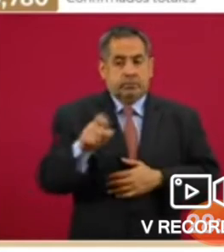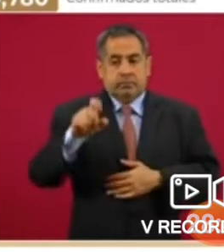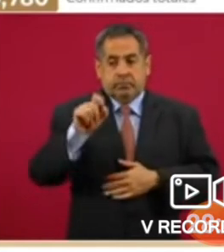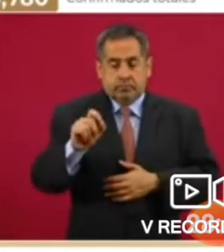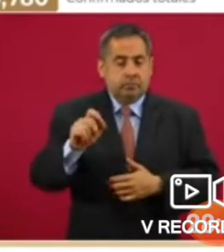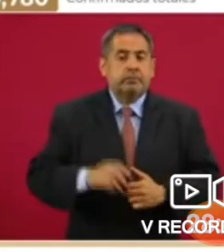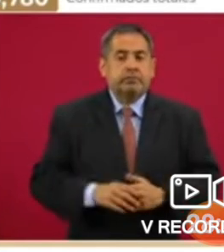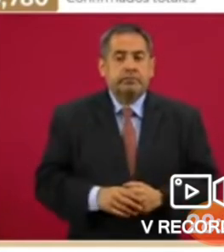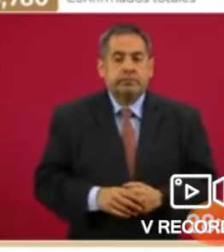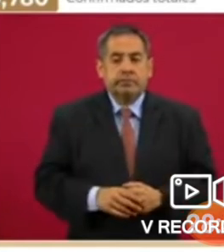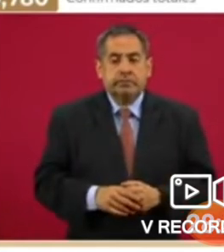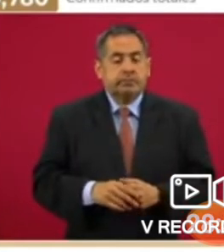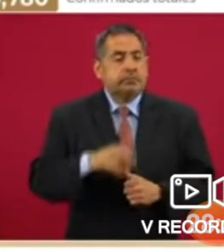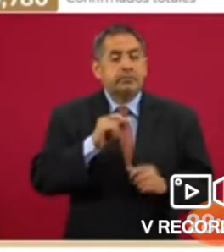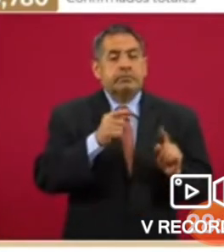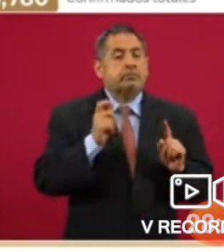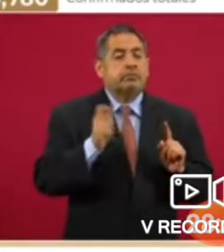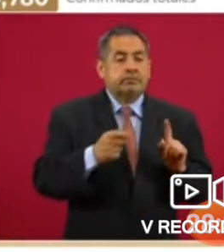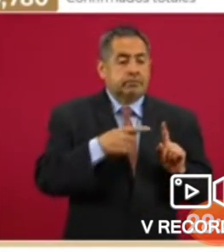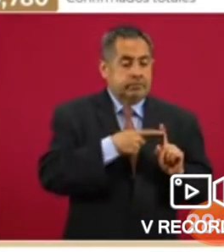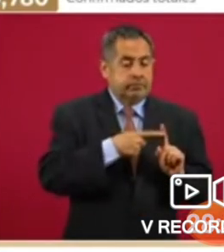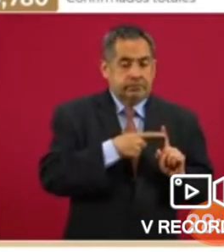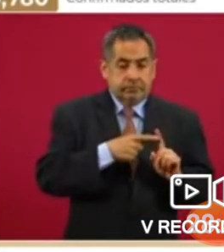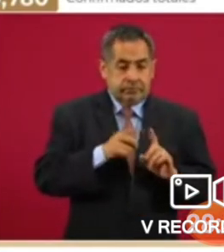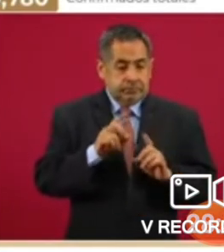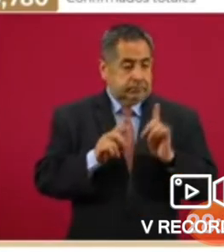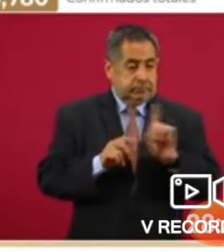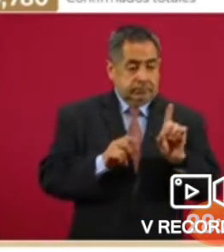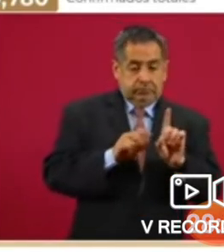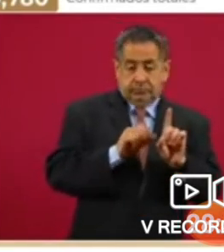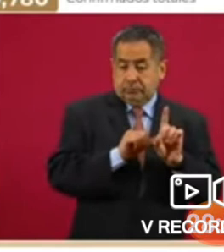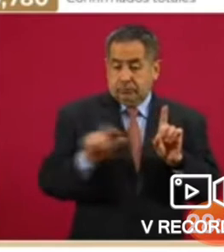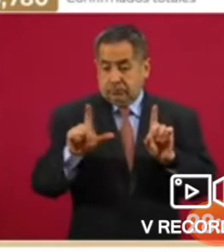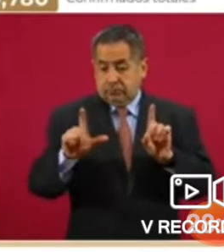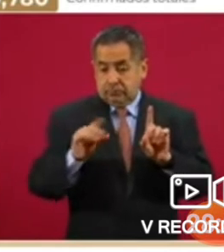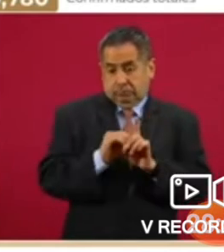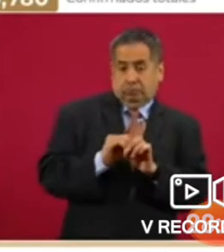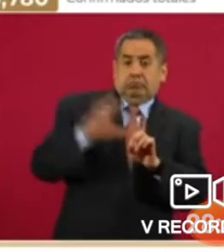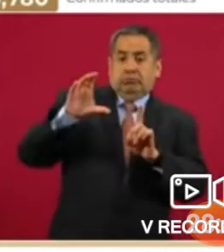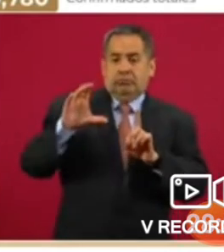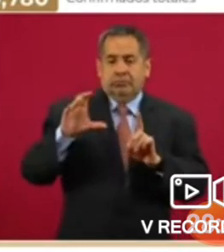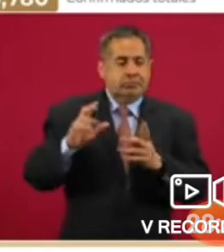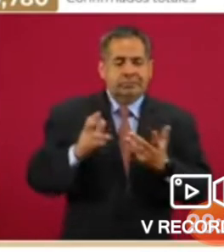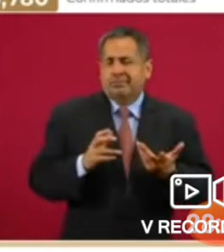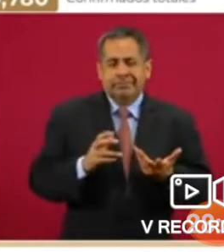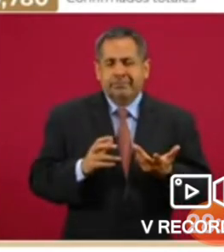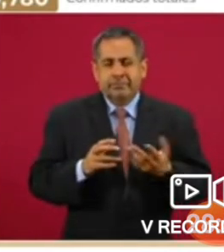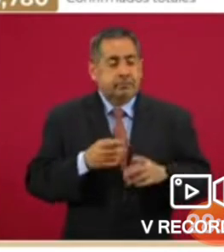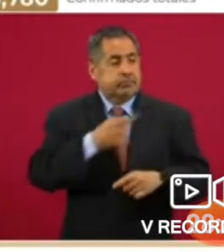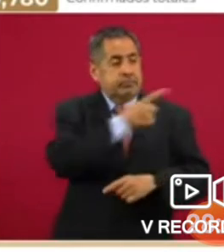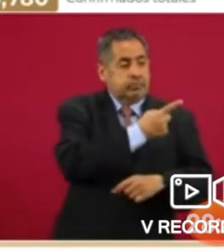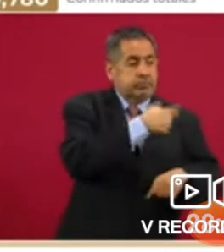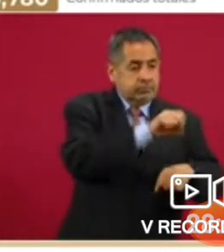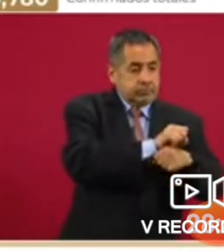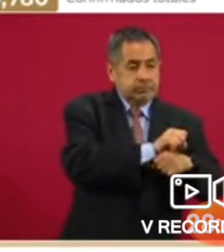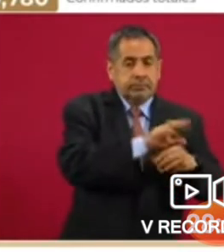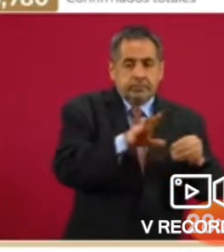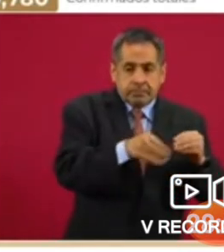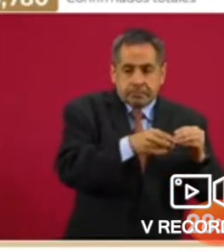24.120 y no ocurrieron entre el domingo y el lunes. Ocurrieron a lo largo de varias semanas del